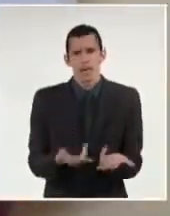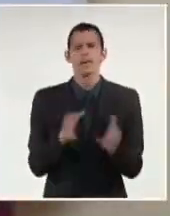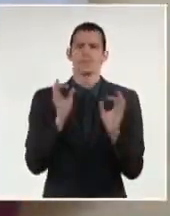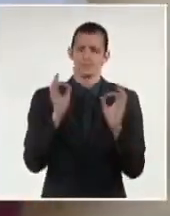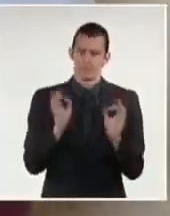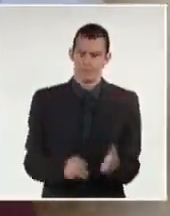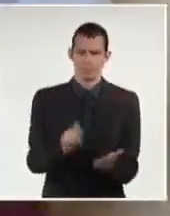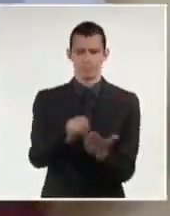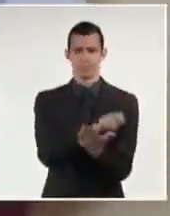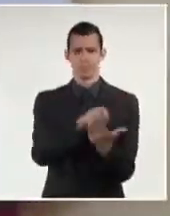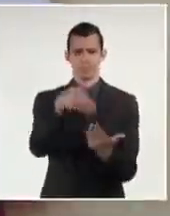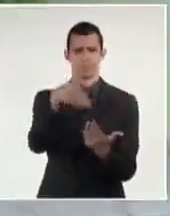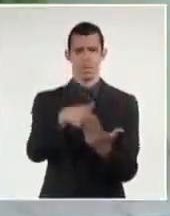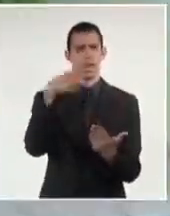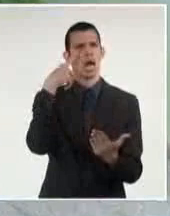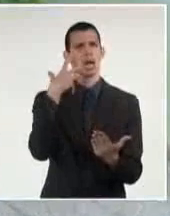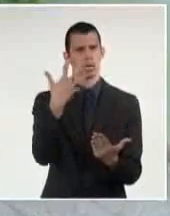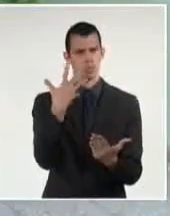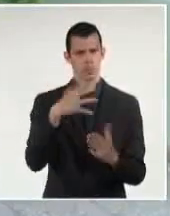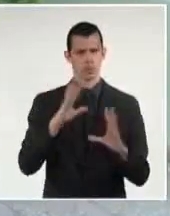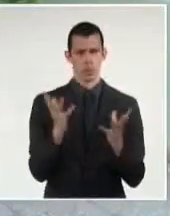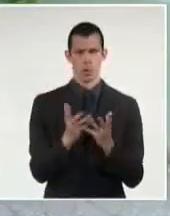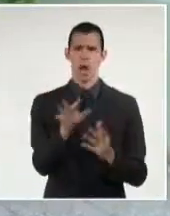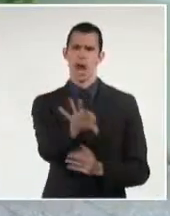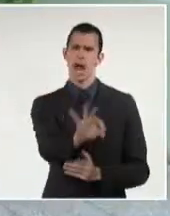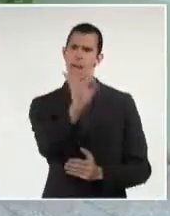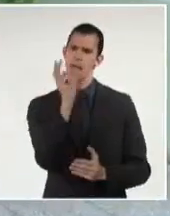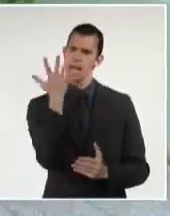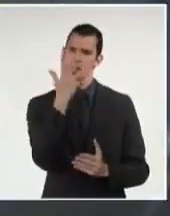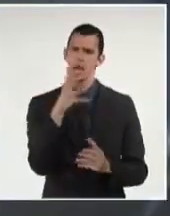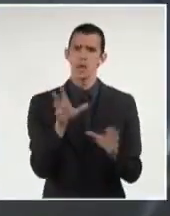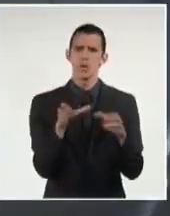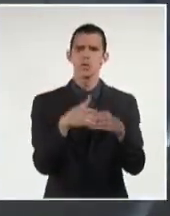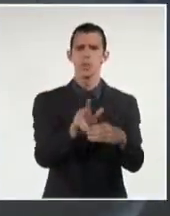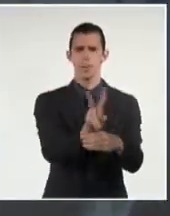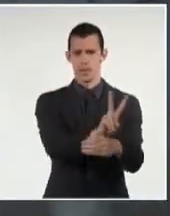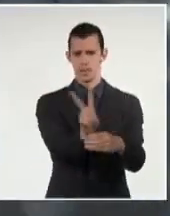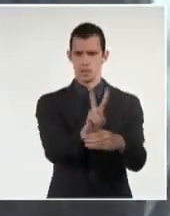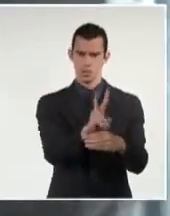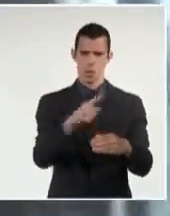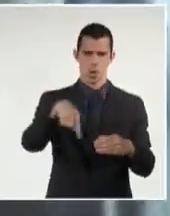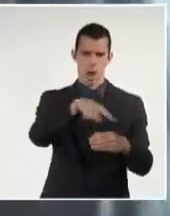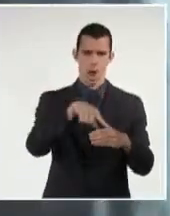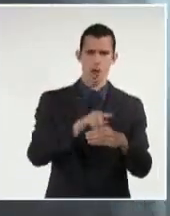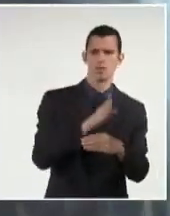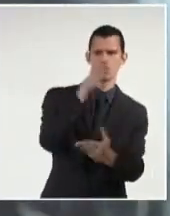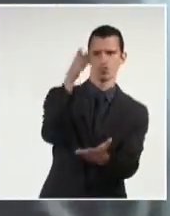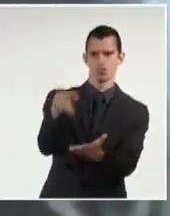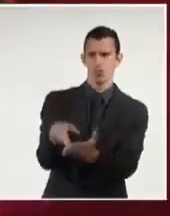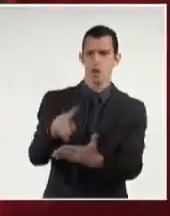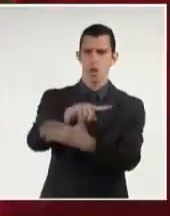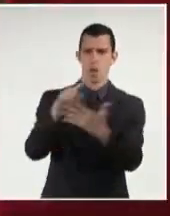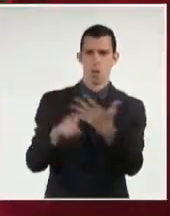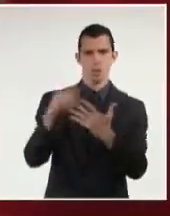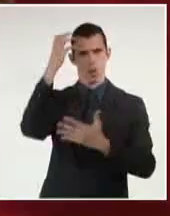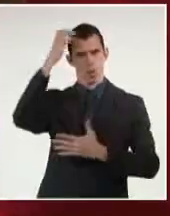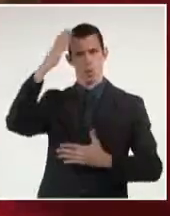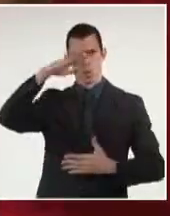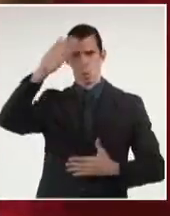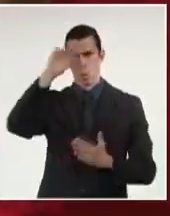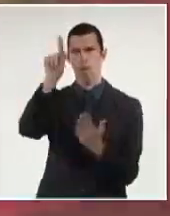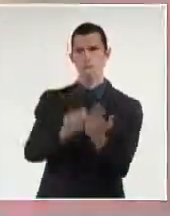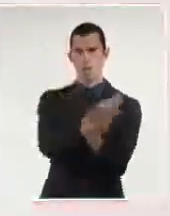las elecciones nacionales para elegir a los 22 diputados a la Asamblea Nacional del Poder Popular por